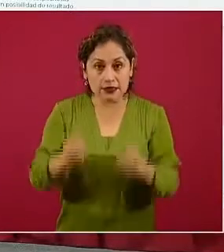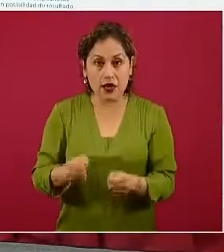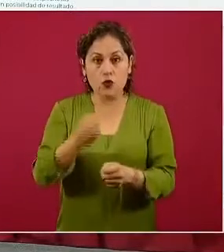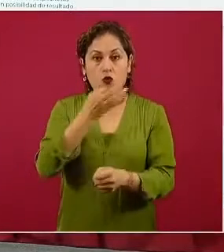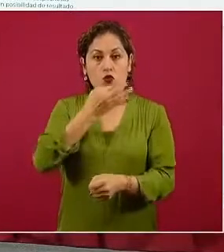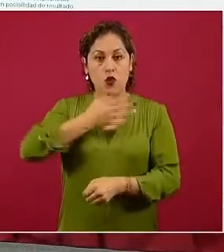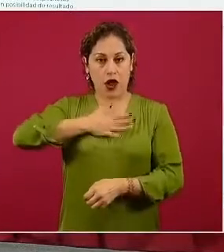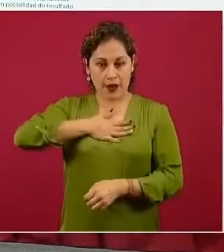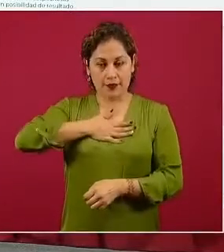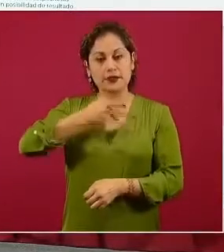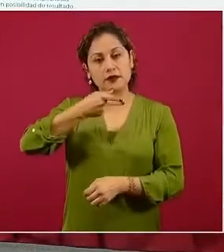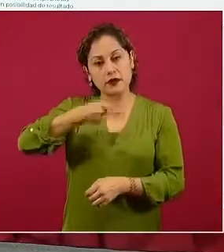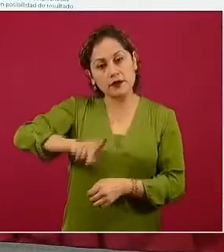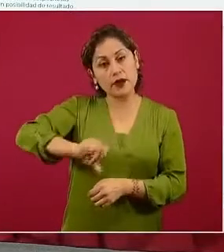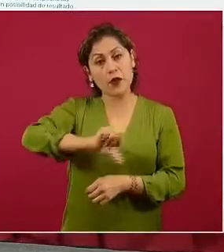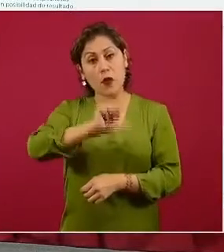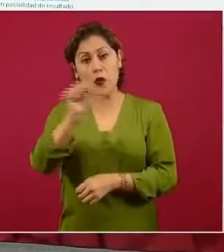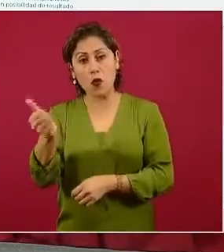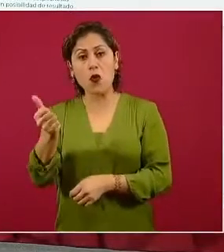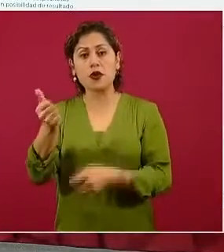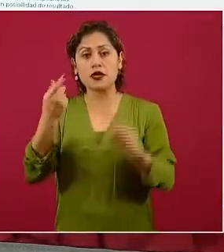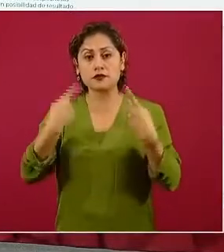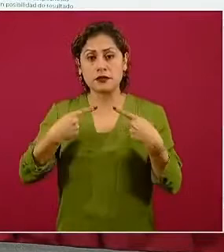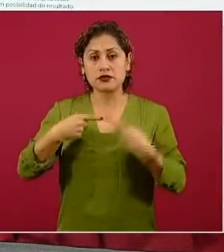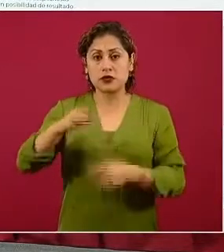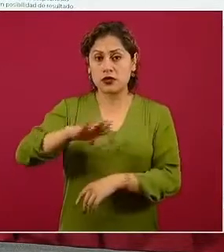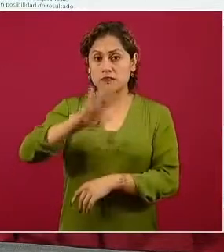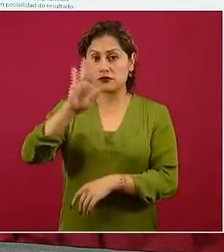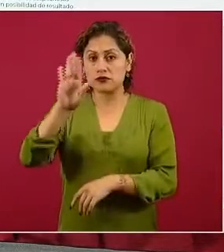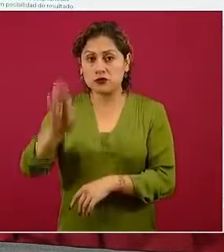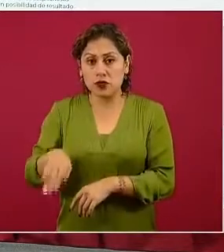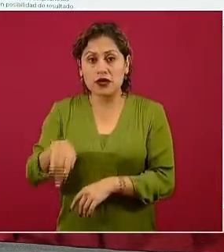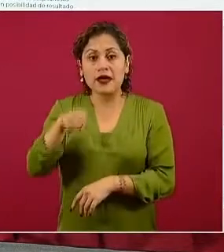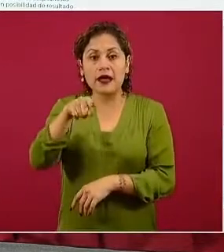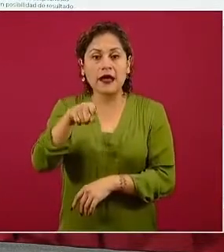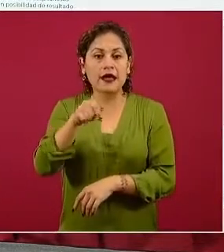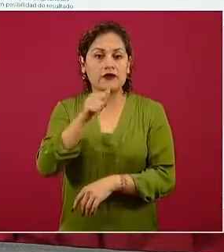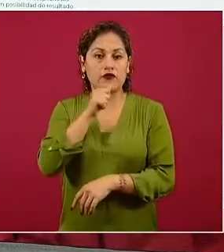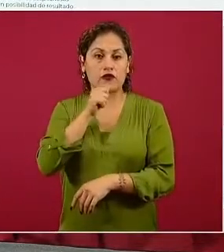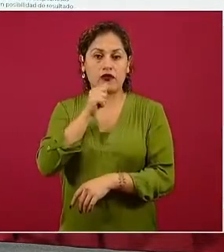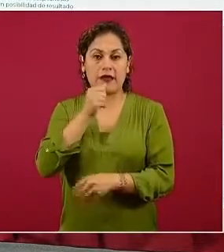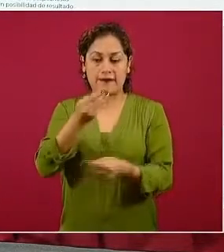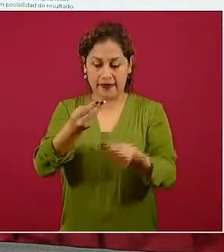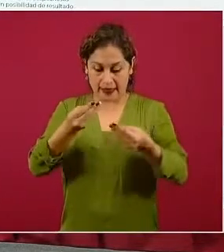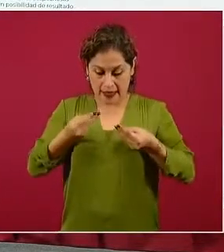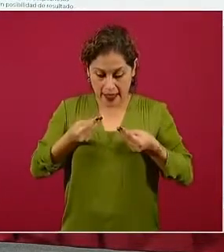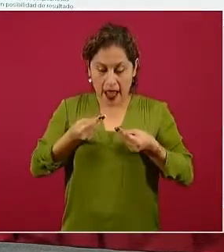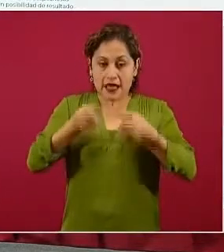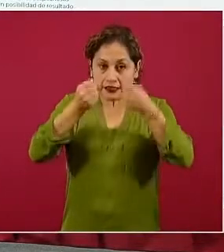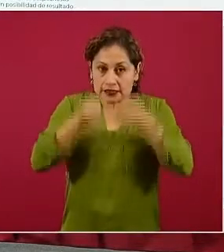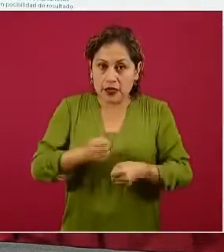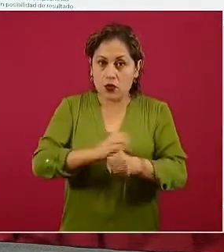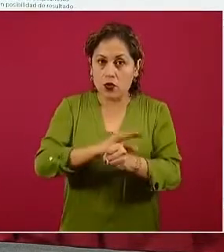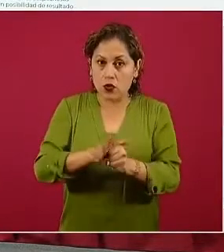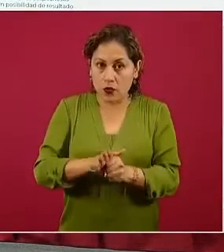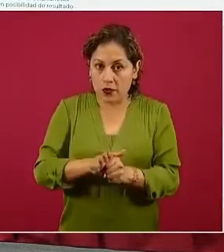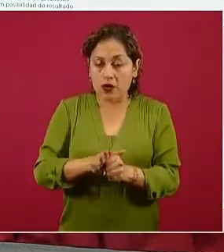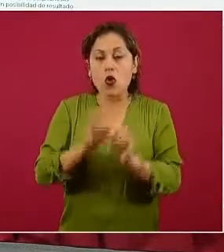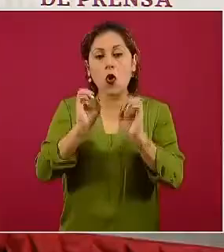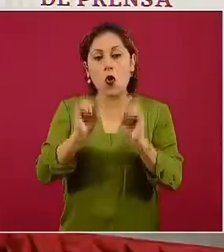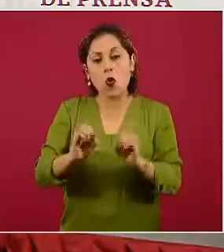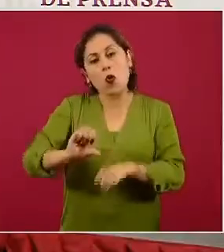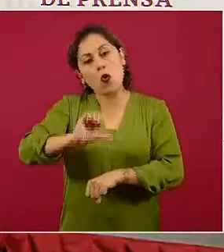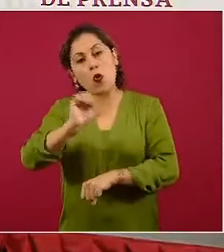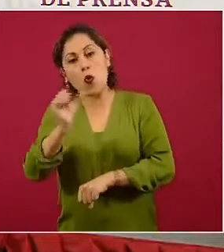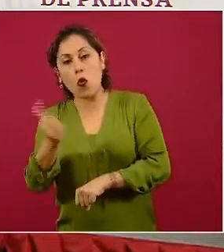estamos considerando todas aquellas defunciones que igual todavía tienen pendiente un diagnóstico de laboratorio o